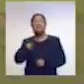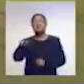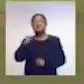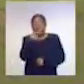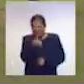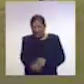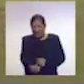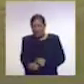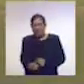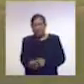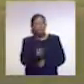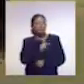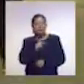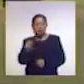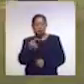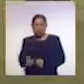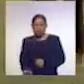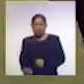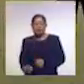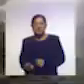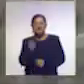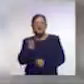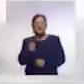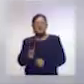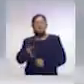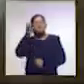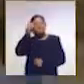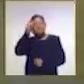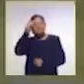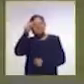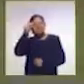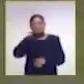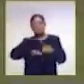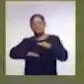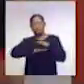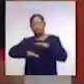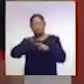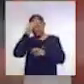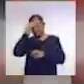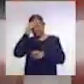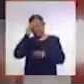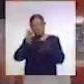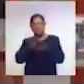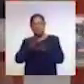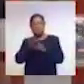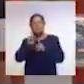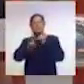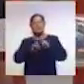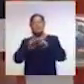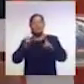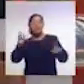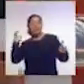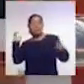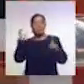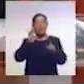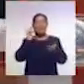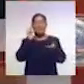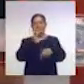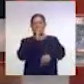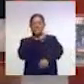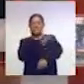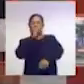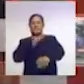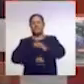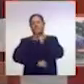esta disciplina radica en obtener los conocimientos básicos del deporte de las tacleadas. El fútbol americano, pues como bien lo saben, pues